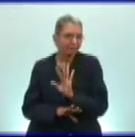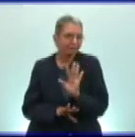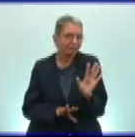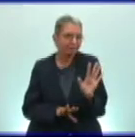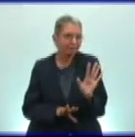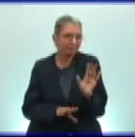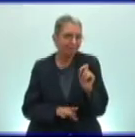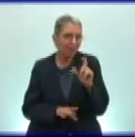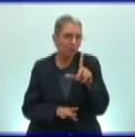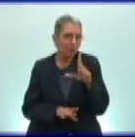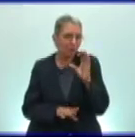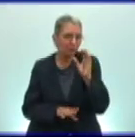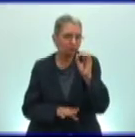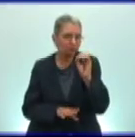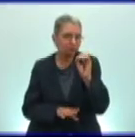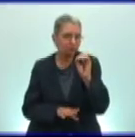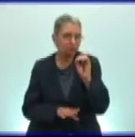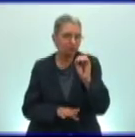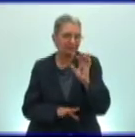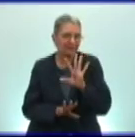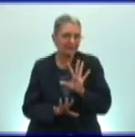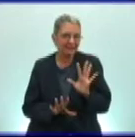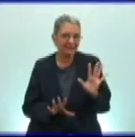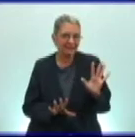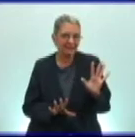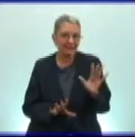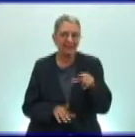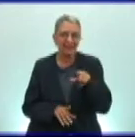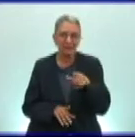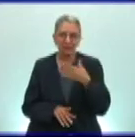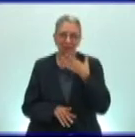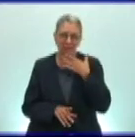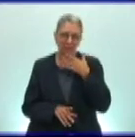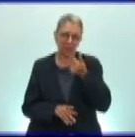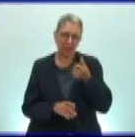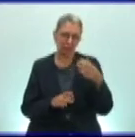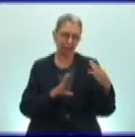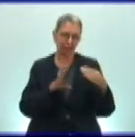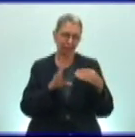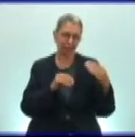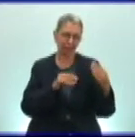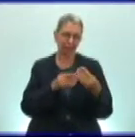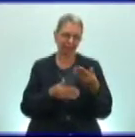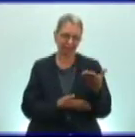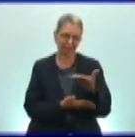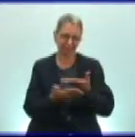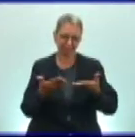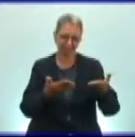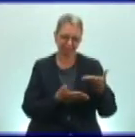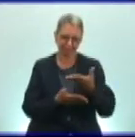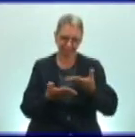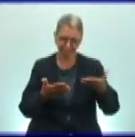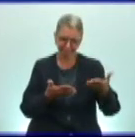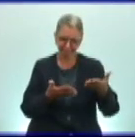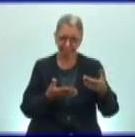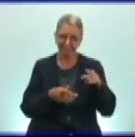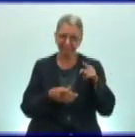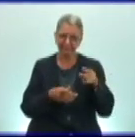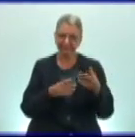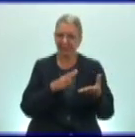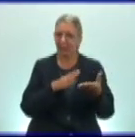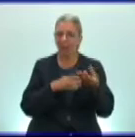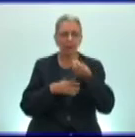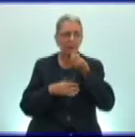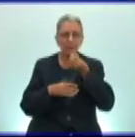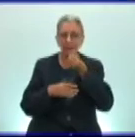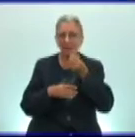O mayúscula. Por supuesto, esto favorece la comunicación entre los químicos, que era lo que les explicaba. Es decir, que